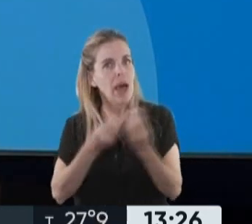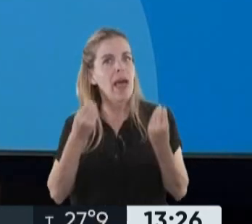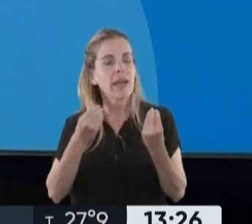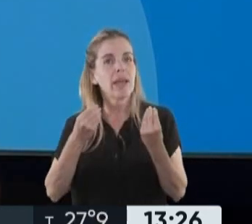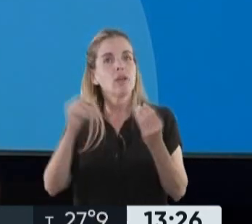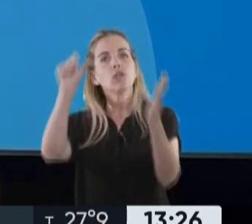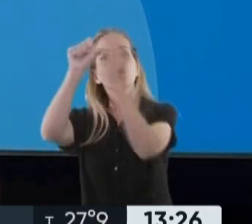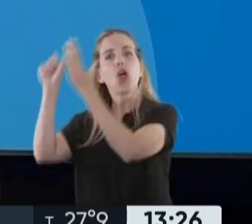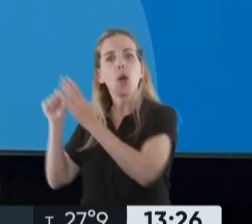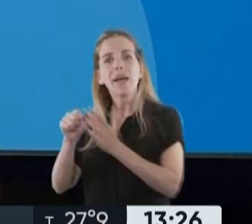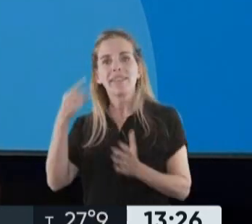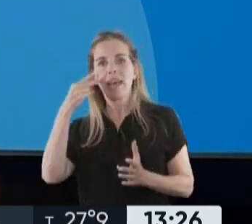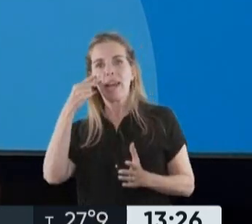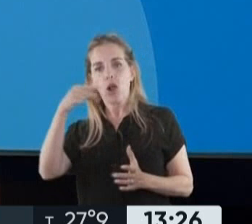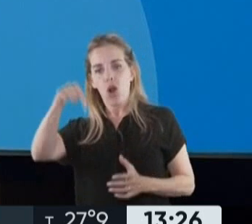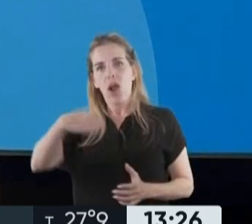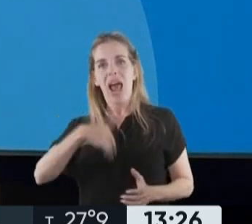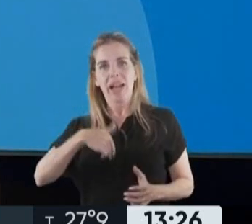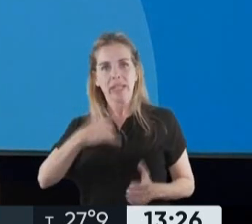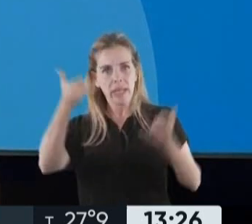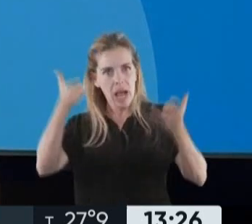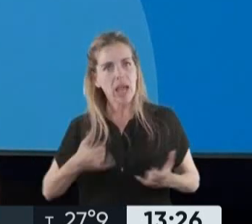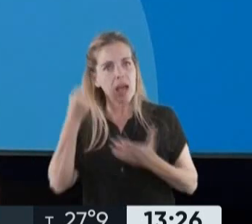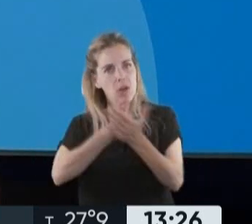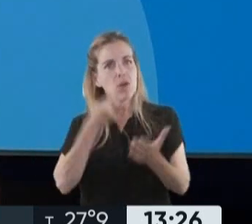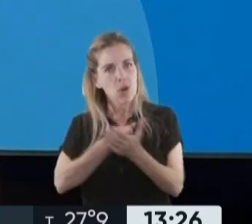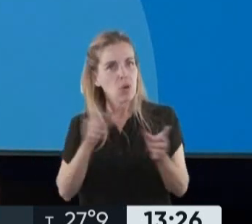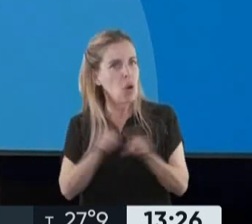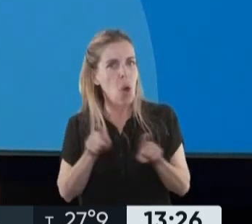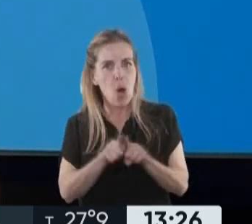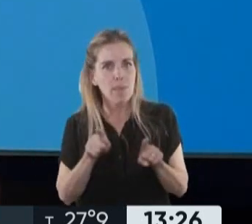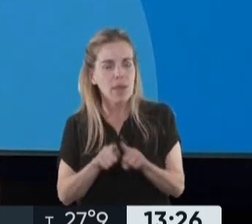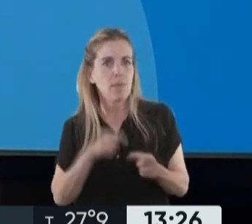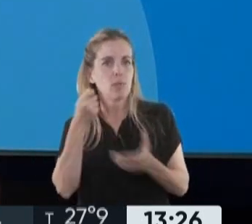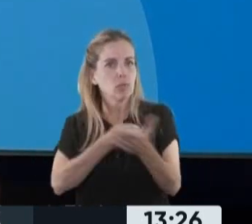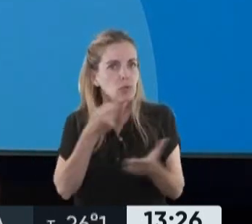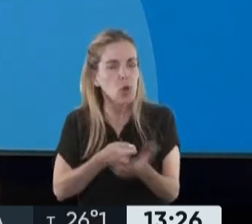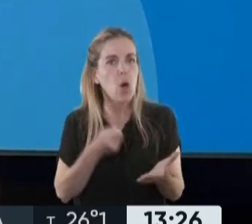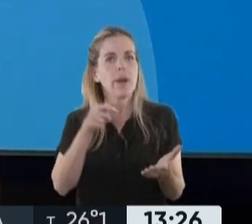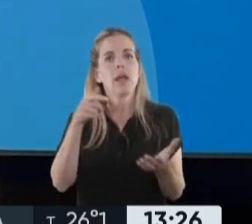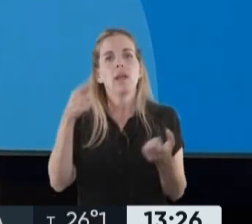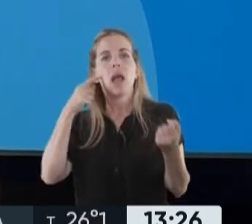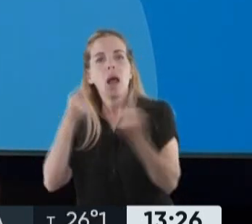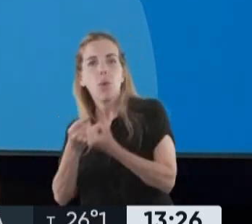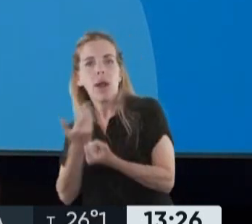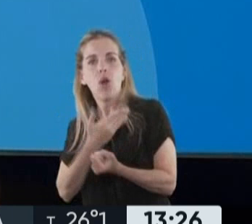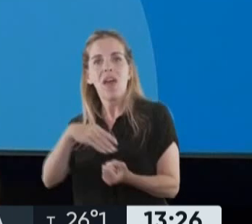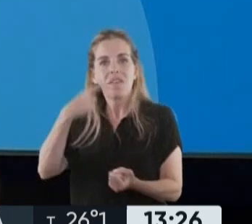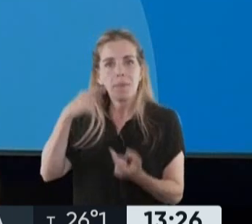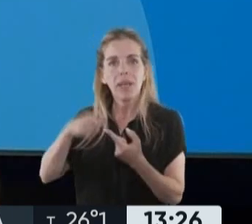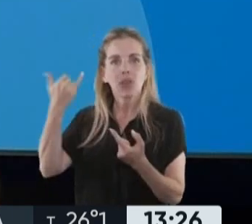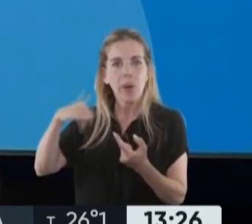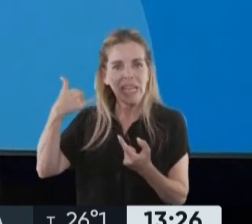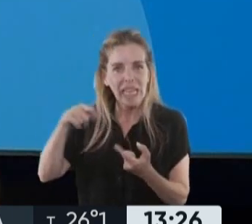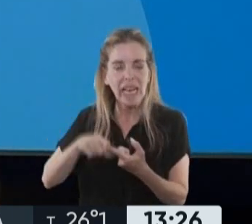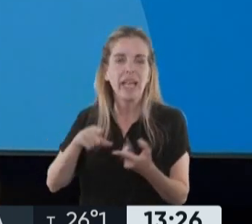reconozcan, como seguimos dando la pelea por las sobretasas en el Fondo Monetario, como seguimos dando